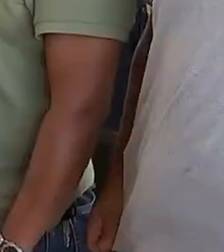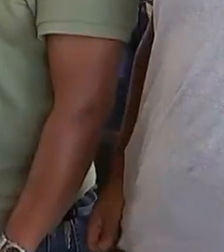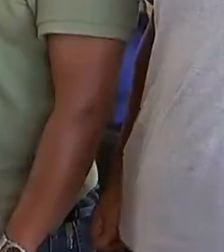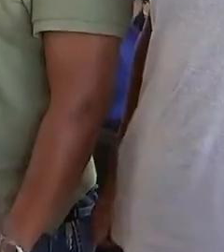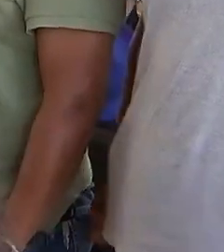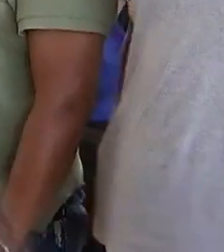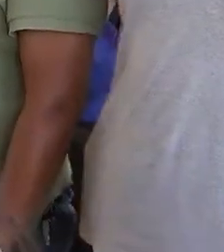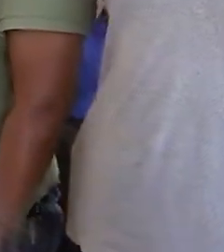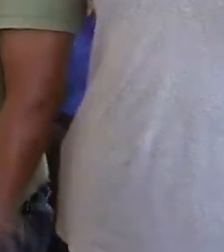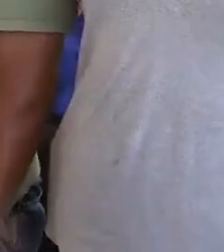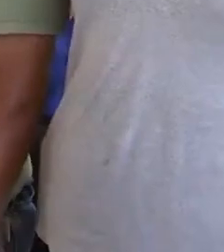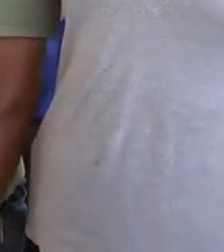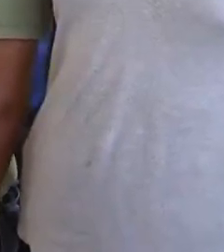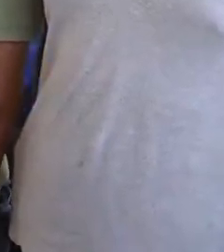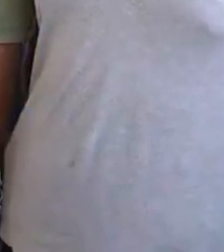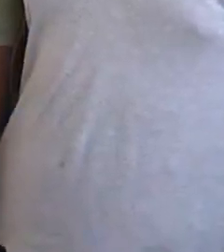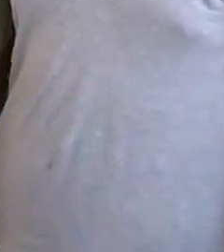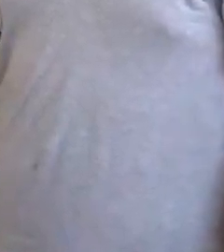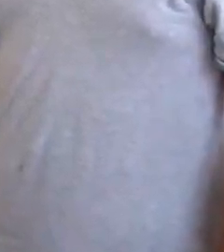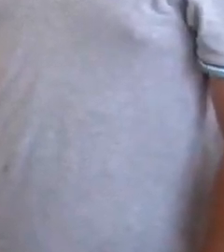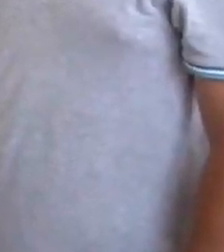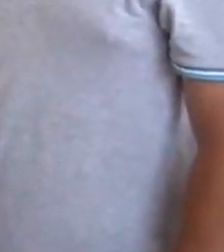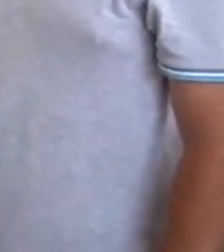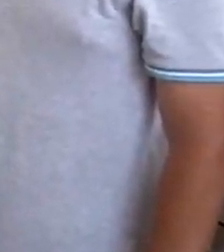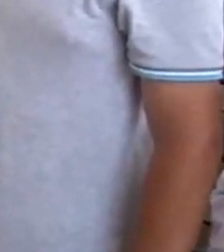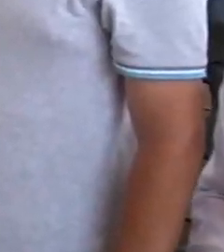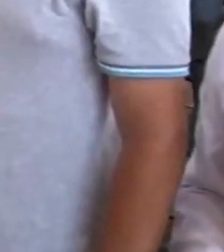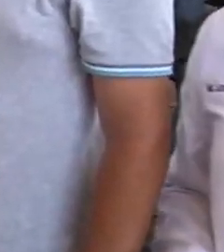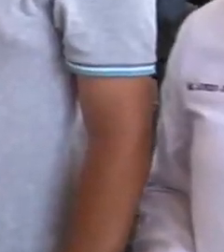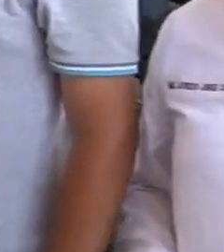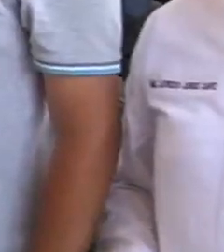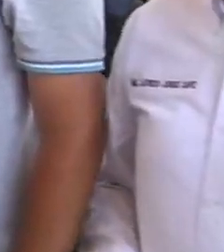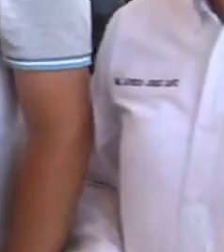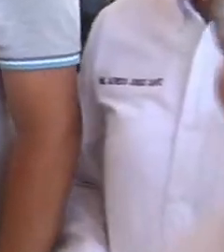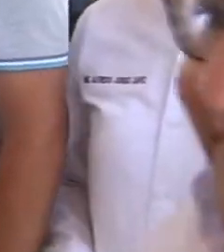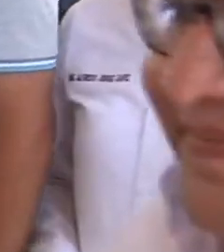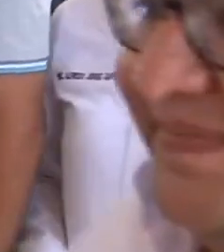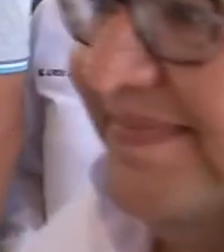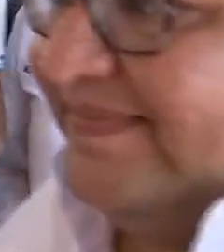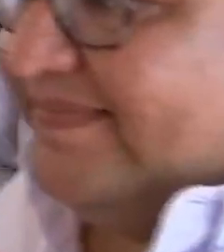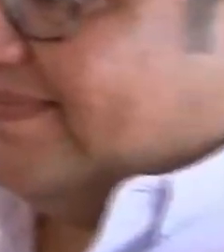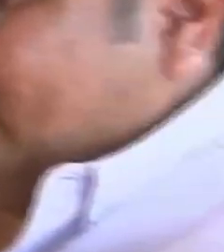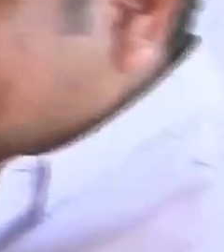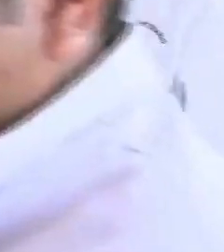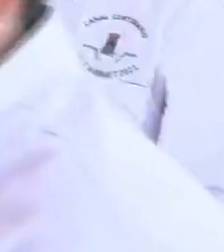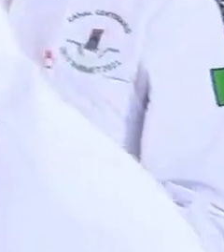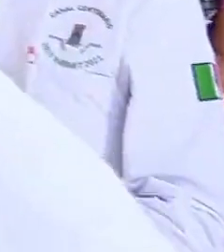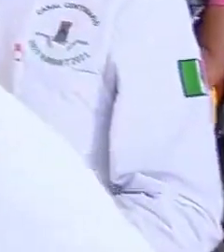pero todos los que están ahí son los que están detrás de mí, entonces nada más ese reconocimiento. Muchas gracias.